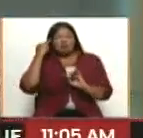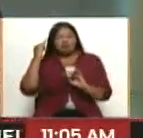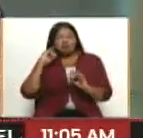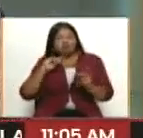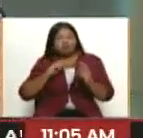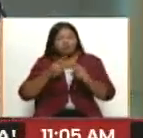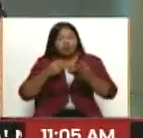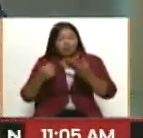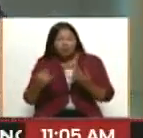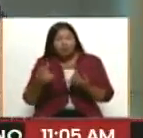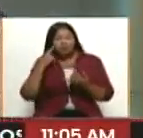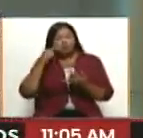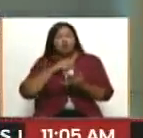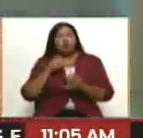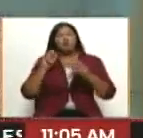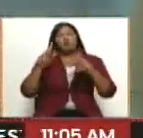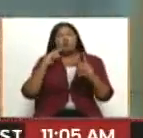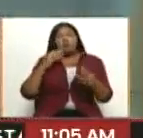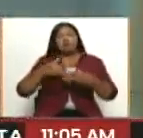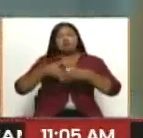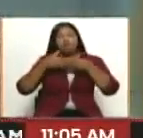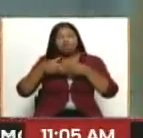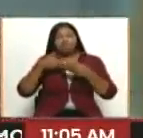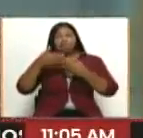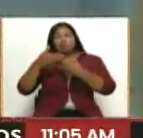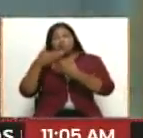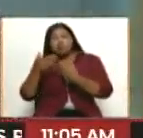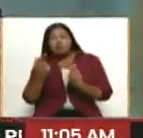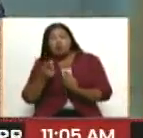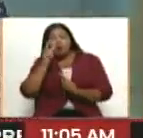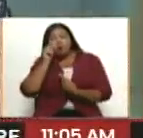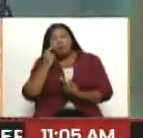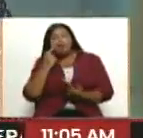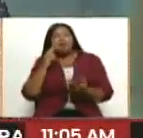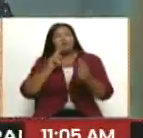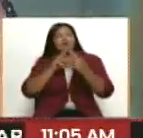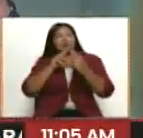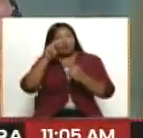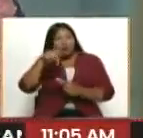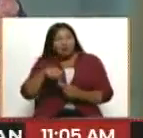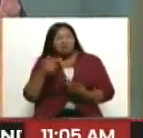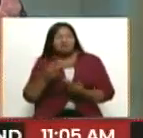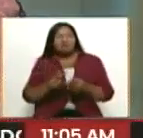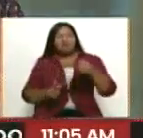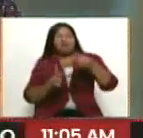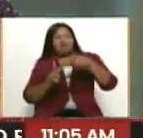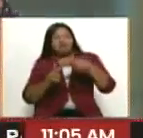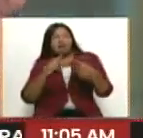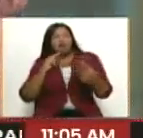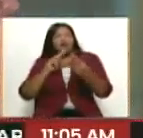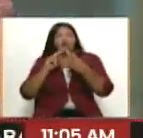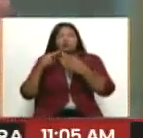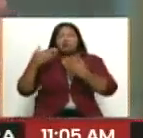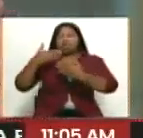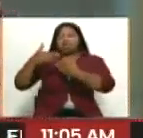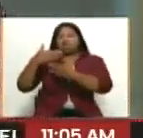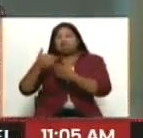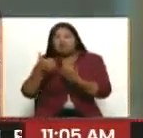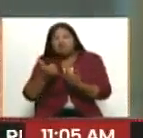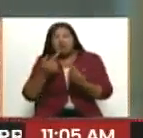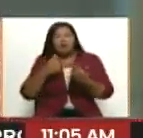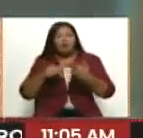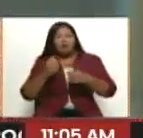intelectual. Nosotros que tuvimos la oportunidad de hacer vida con Roberto acá en los pasillos de Venezolana de Televisión, en las instalaciones de nuestro